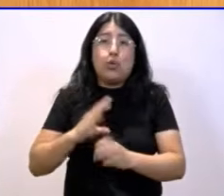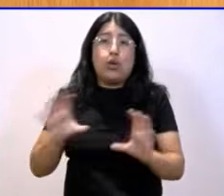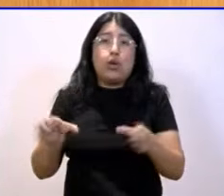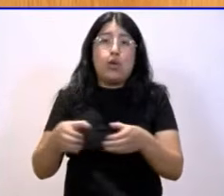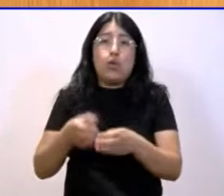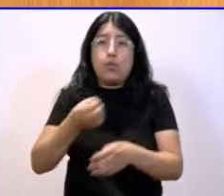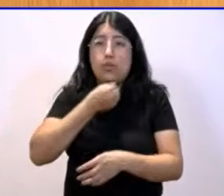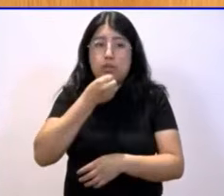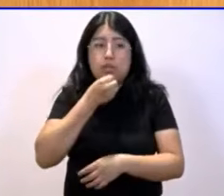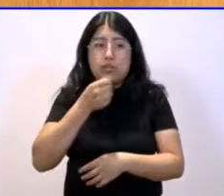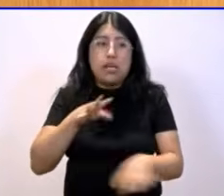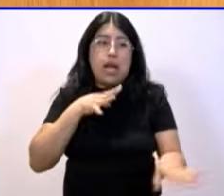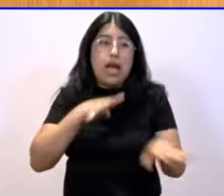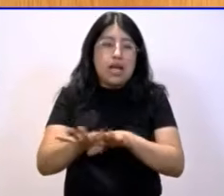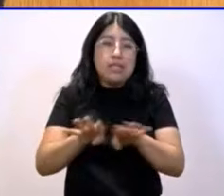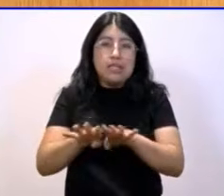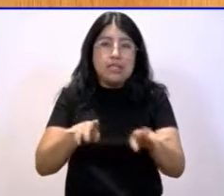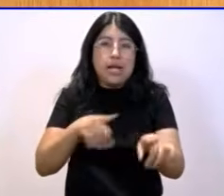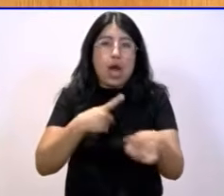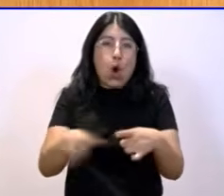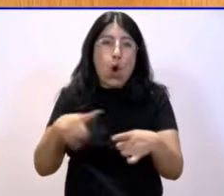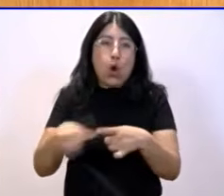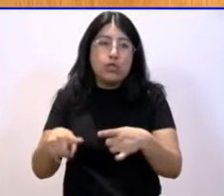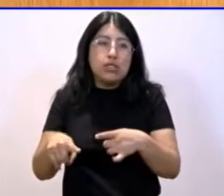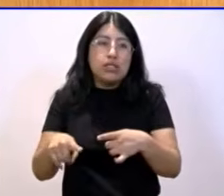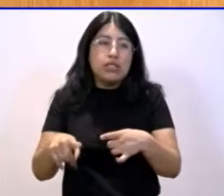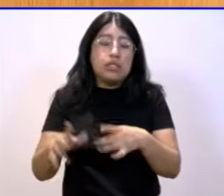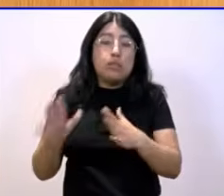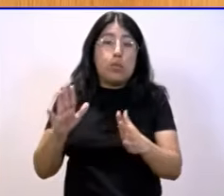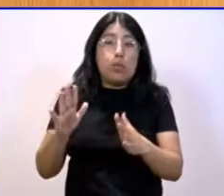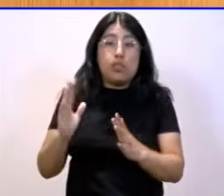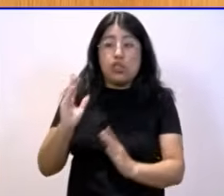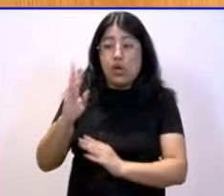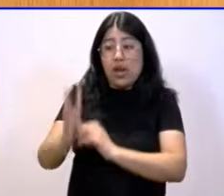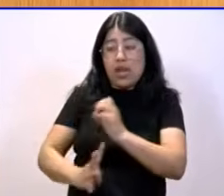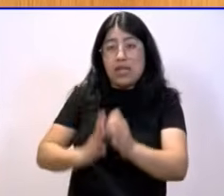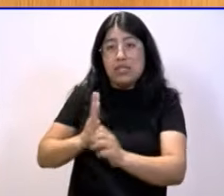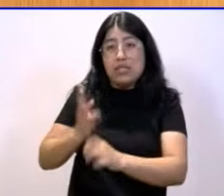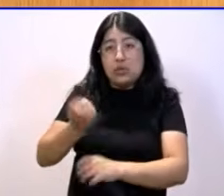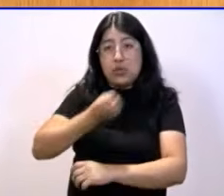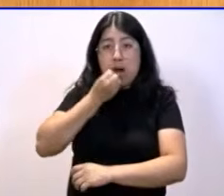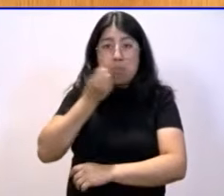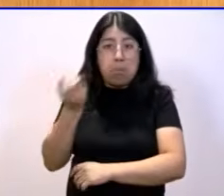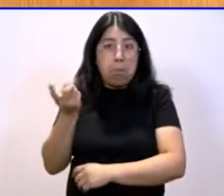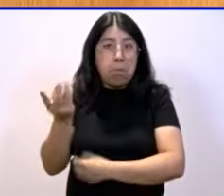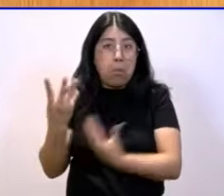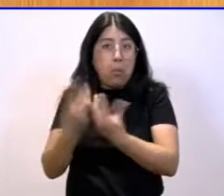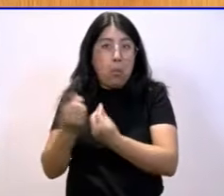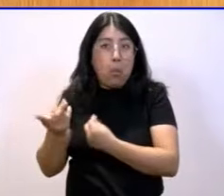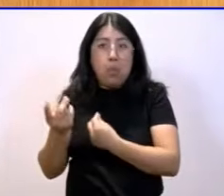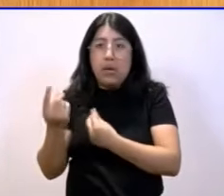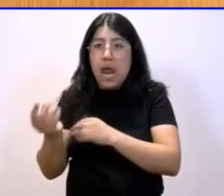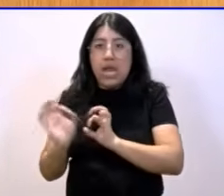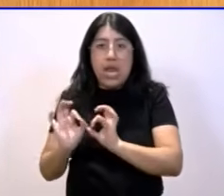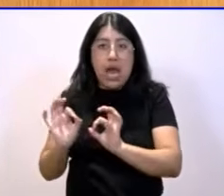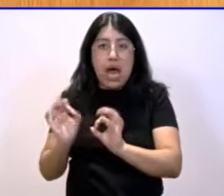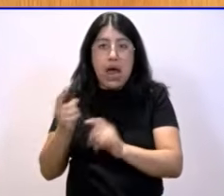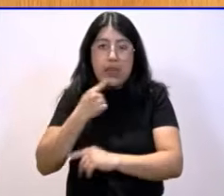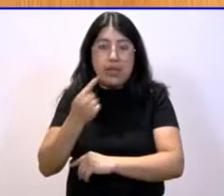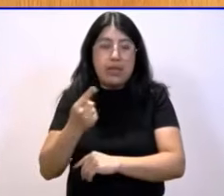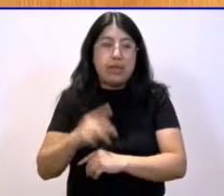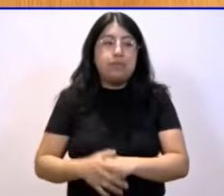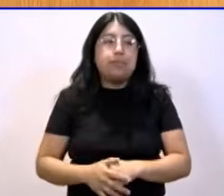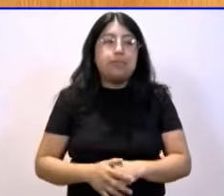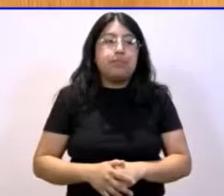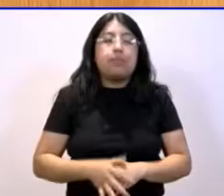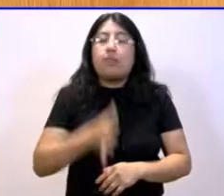ahora critica muchísimas cosas que durante su desempeño en la legislatura pasada no criticaba o no hacía. Pero es verdad que en este